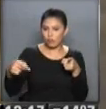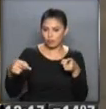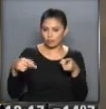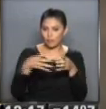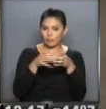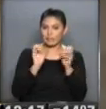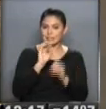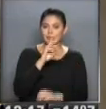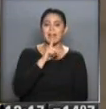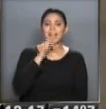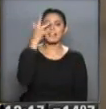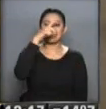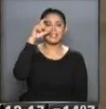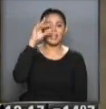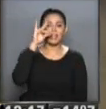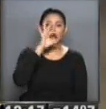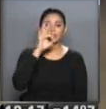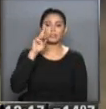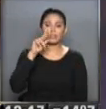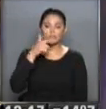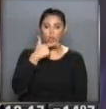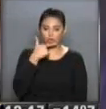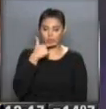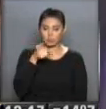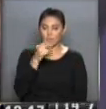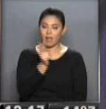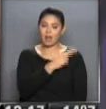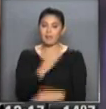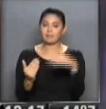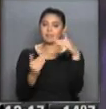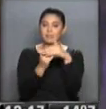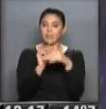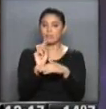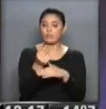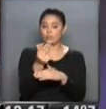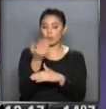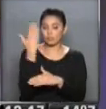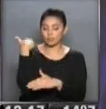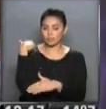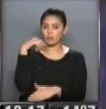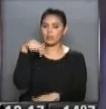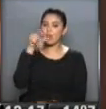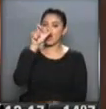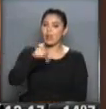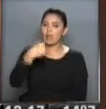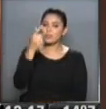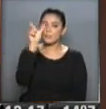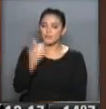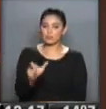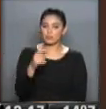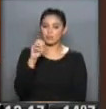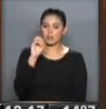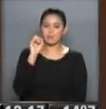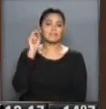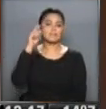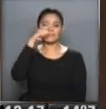en el comienzo de los años de la década del 70, en el 71, murió el líder carismático Jim Morrison. 74 años tenía Ray Manzarek,